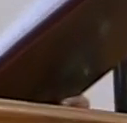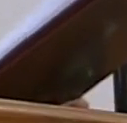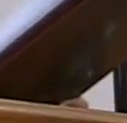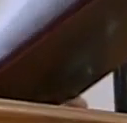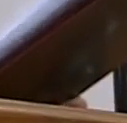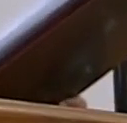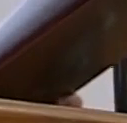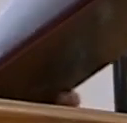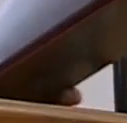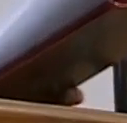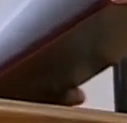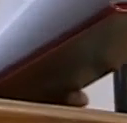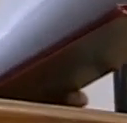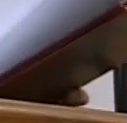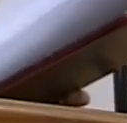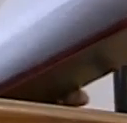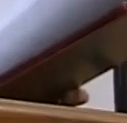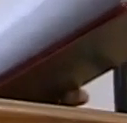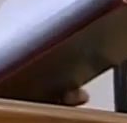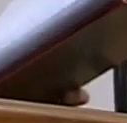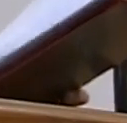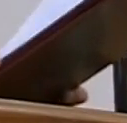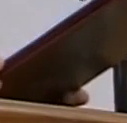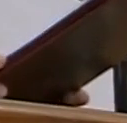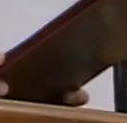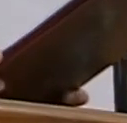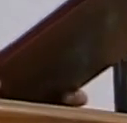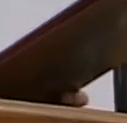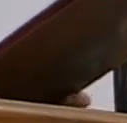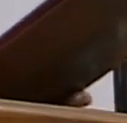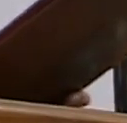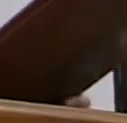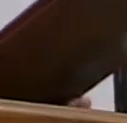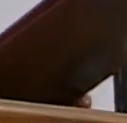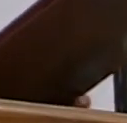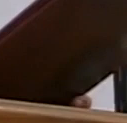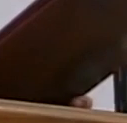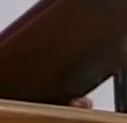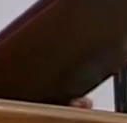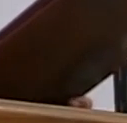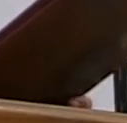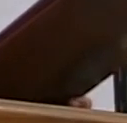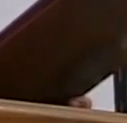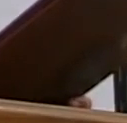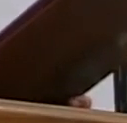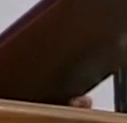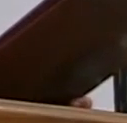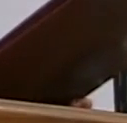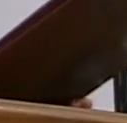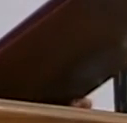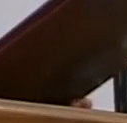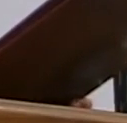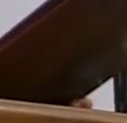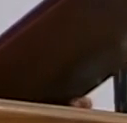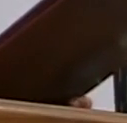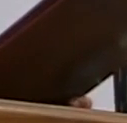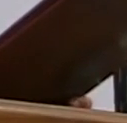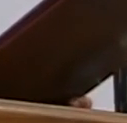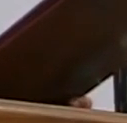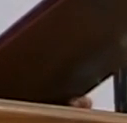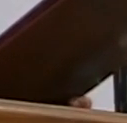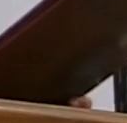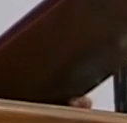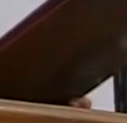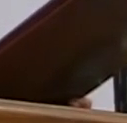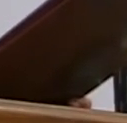3. Mejorar las condiciones de salud con criterios de calidad y calidez en la atención de la madre y los